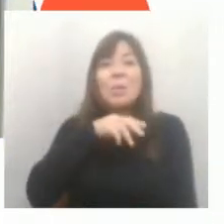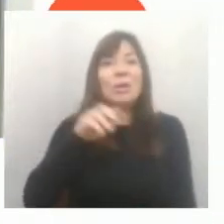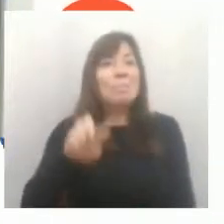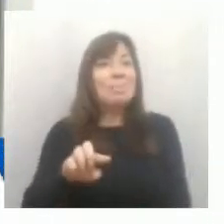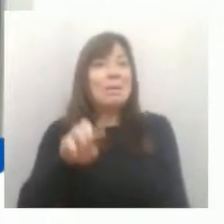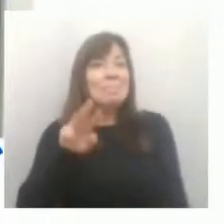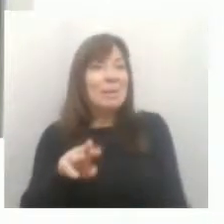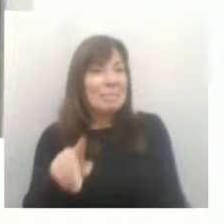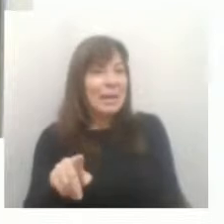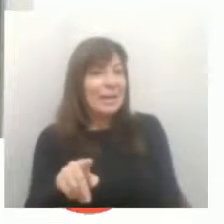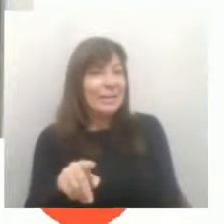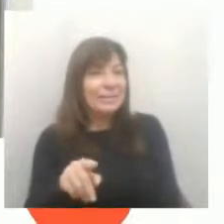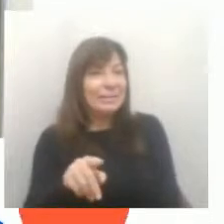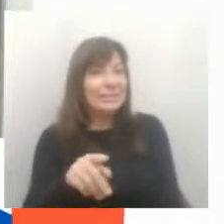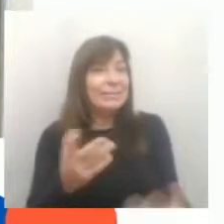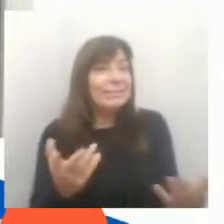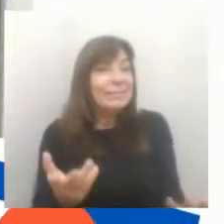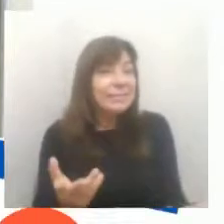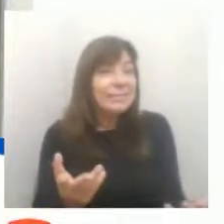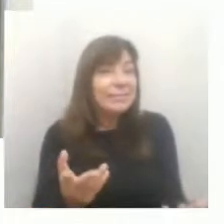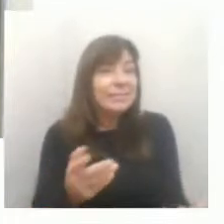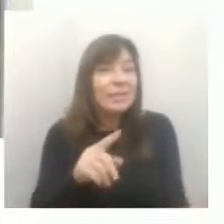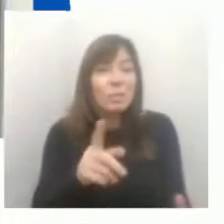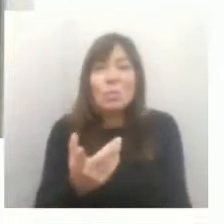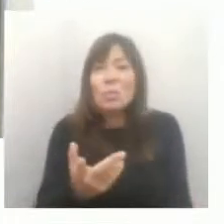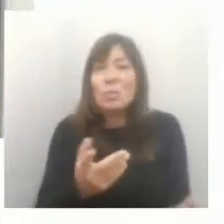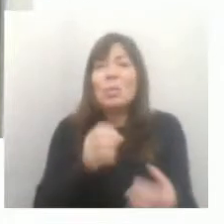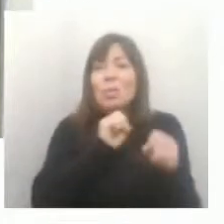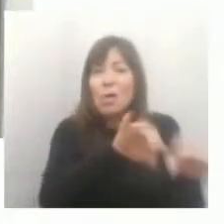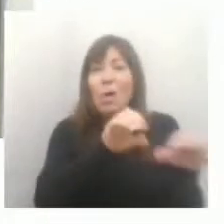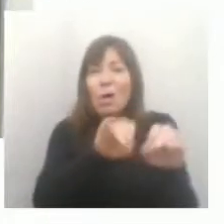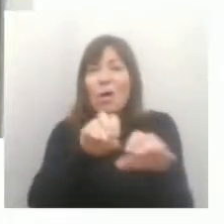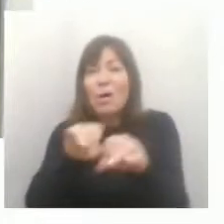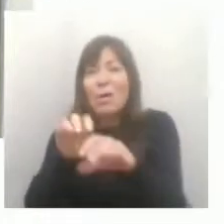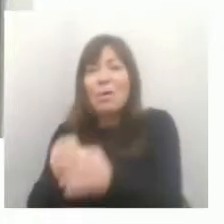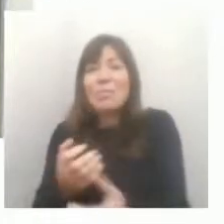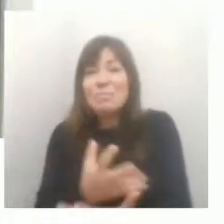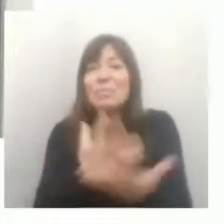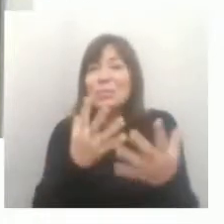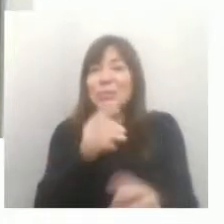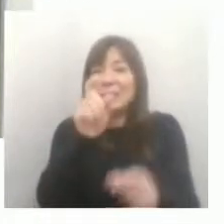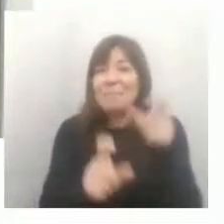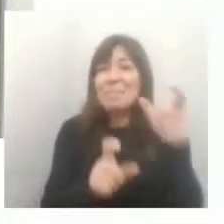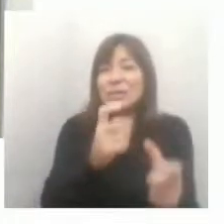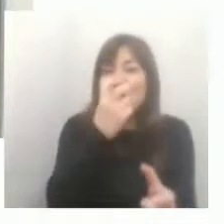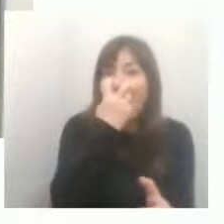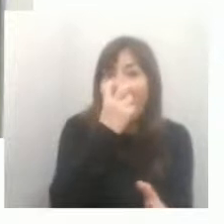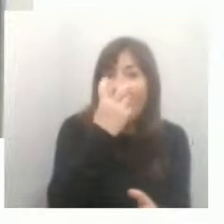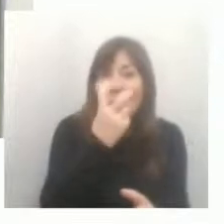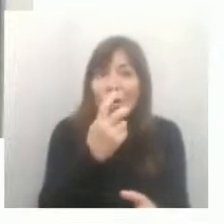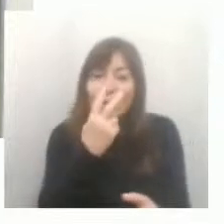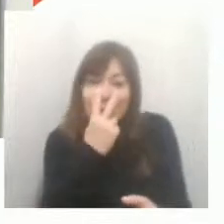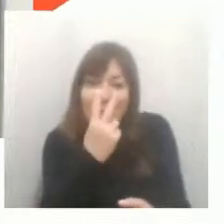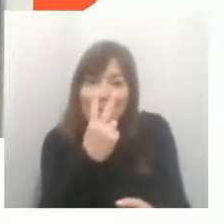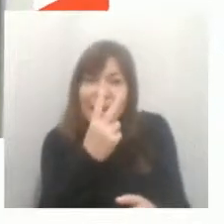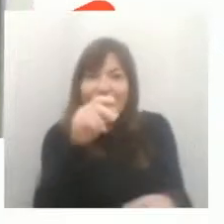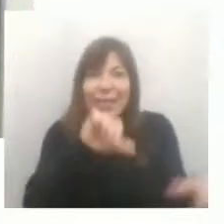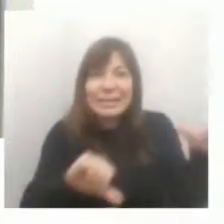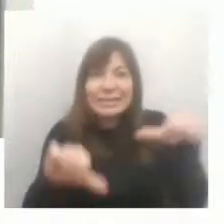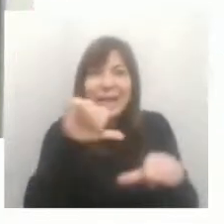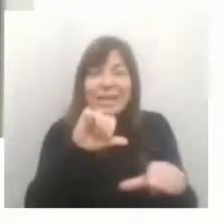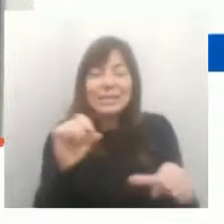Quizás en cuántos de ellos encendimos esa chispa de conocimiento, de curiosidad, esa mirada de la ciencia como algo sorprendente y